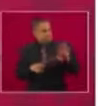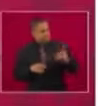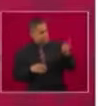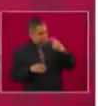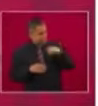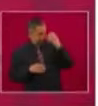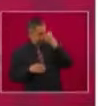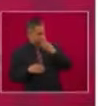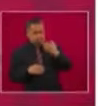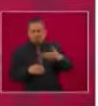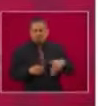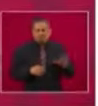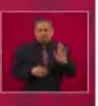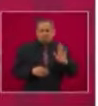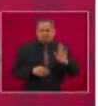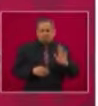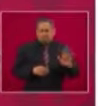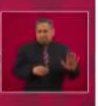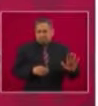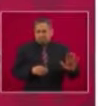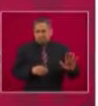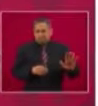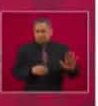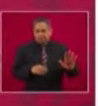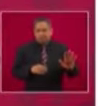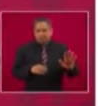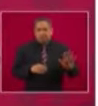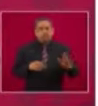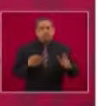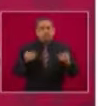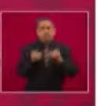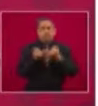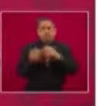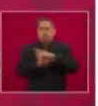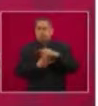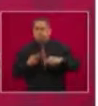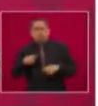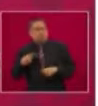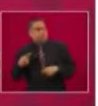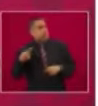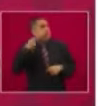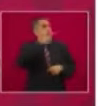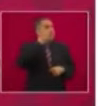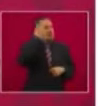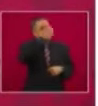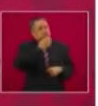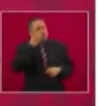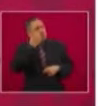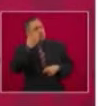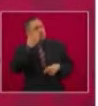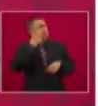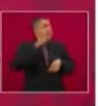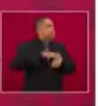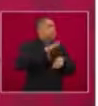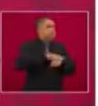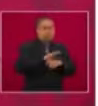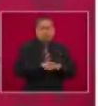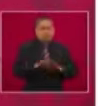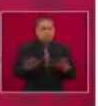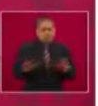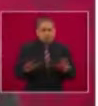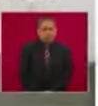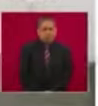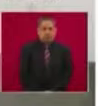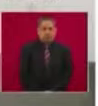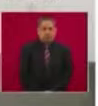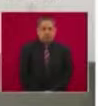palomita. No es perfecta, es mejorable, pero sí hay un avance. También, en parte, en todo el tema